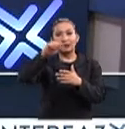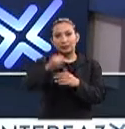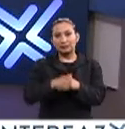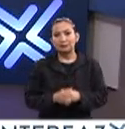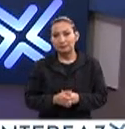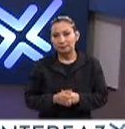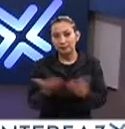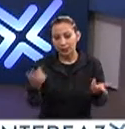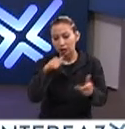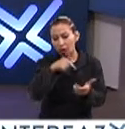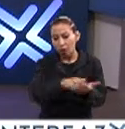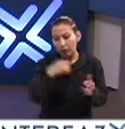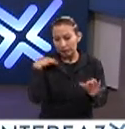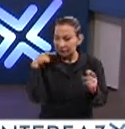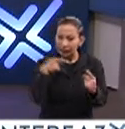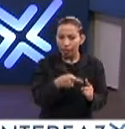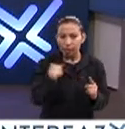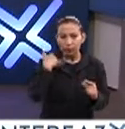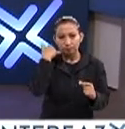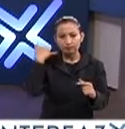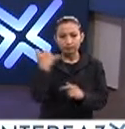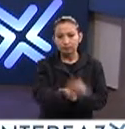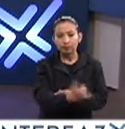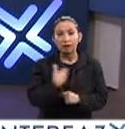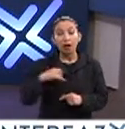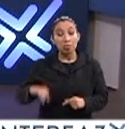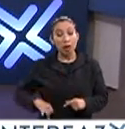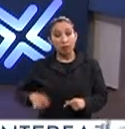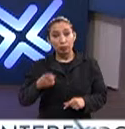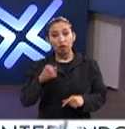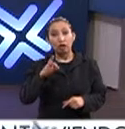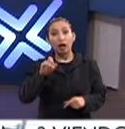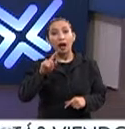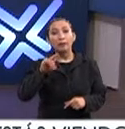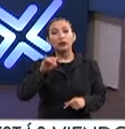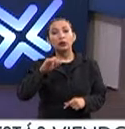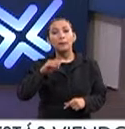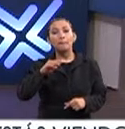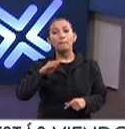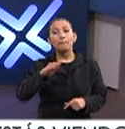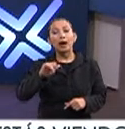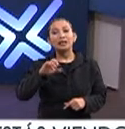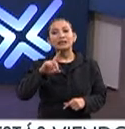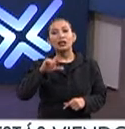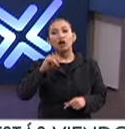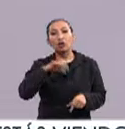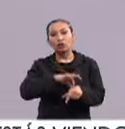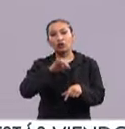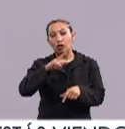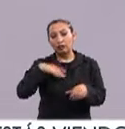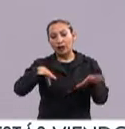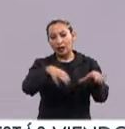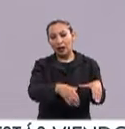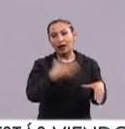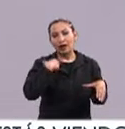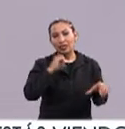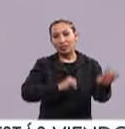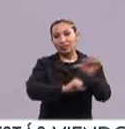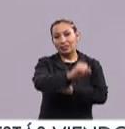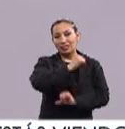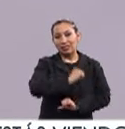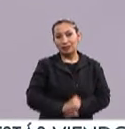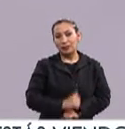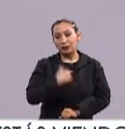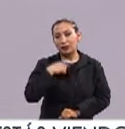Perfecto, muy bien. Pues interesantísimo, doctor Alberto Basilio Guzmán, médico de la unidad de trasplantes del Hospital